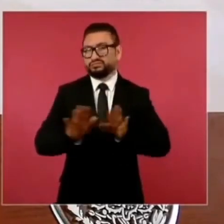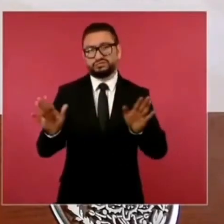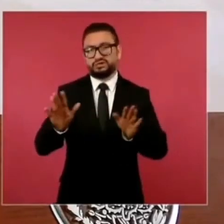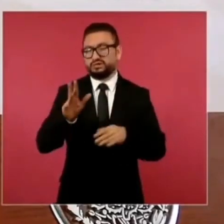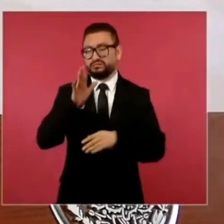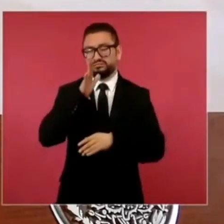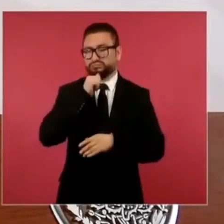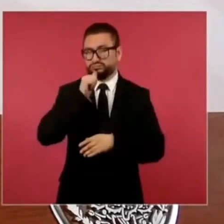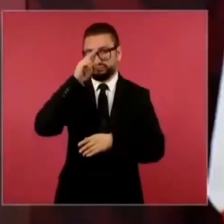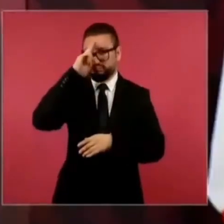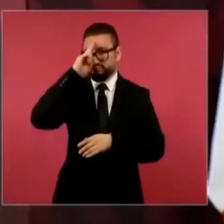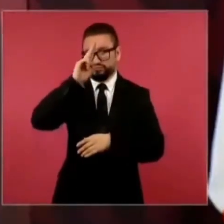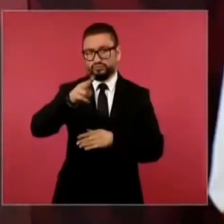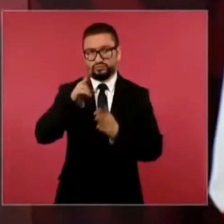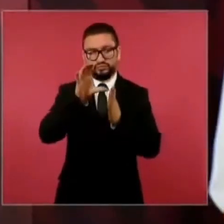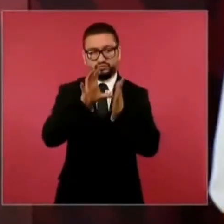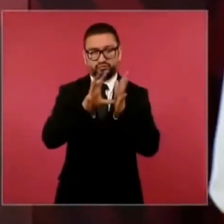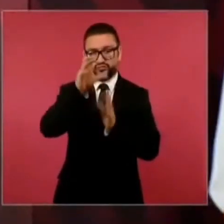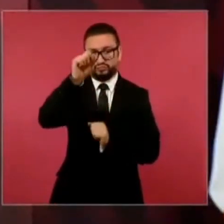prohibido por la Constitución.